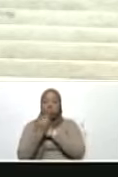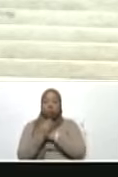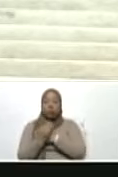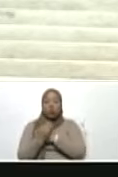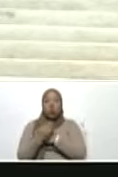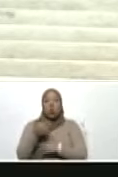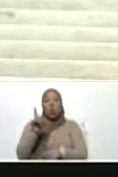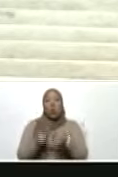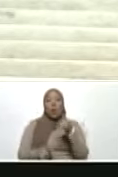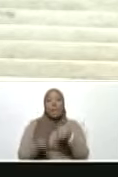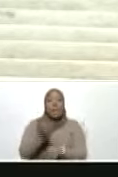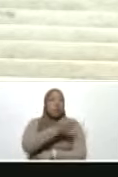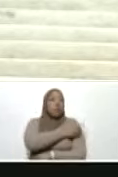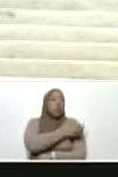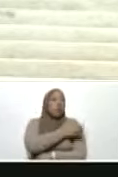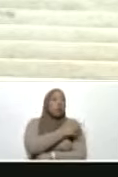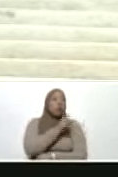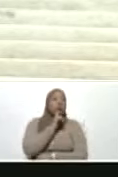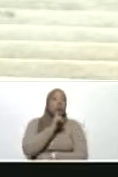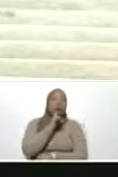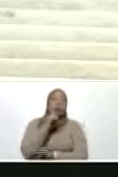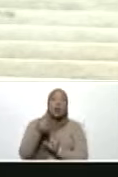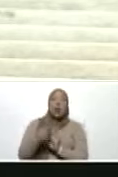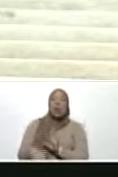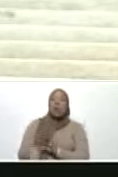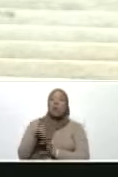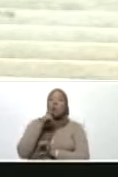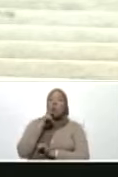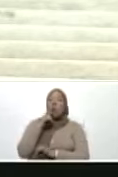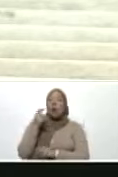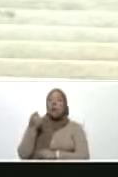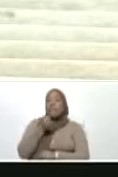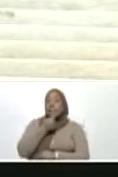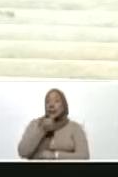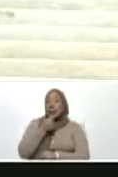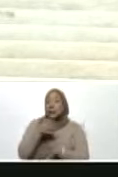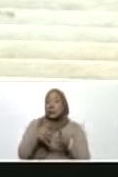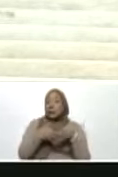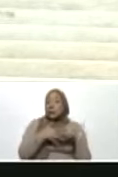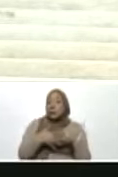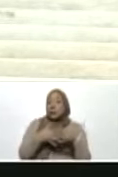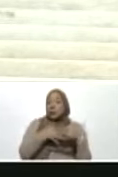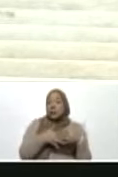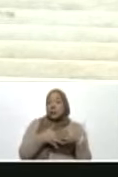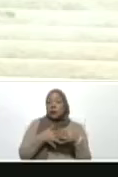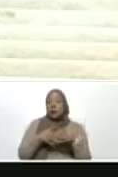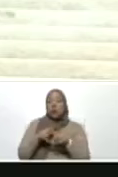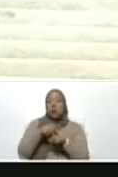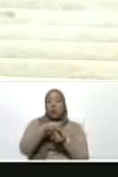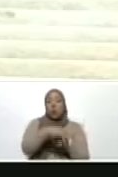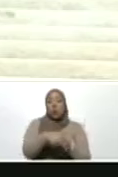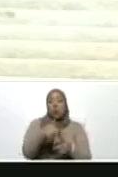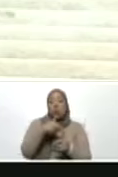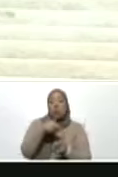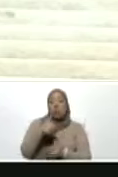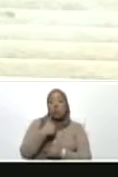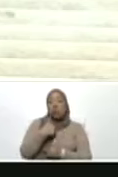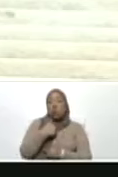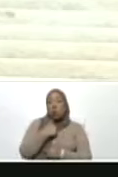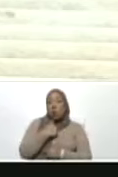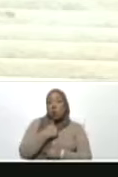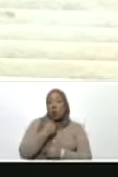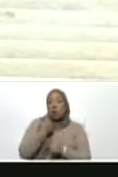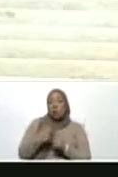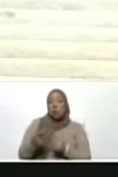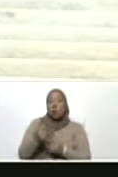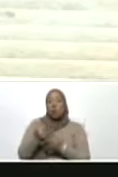Porque los apellidos, la oligarquía, la derecha extrema y el imperialismo quiere hacerme un daño, pero con